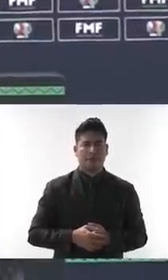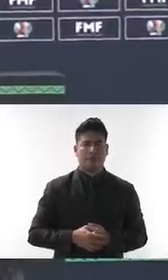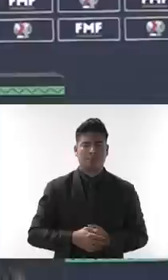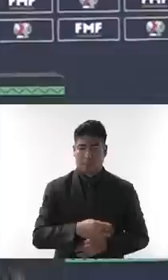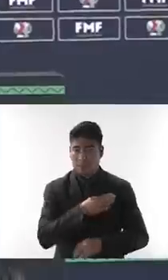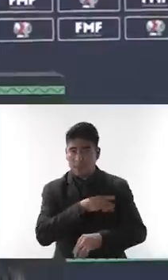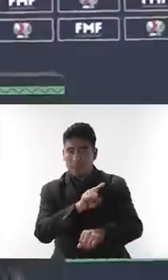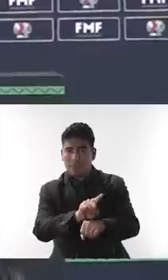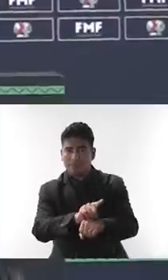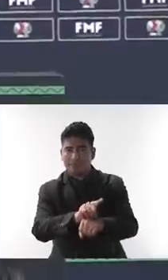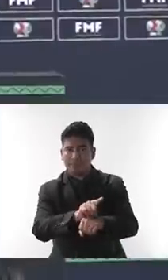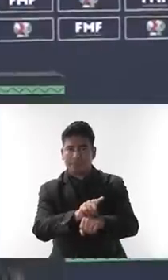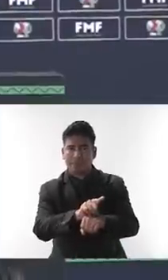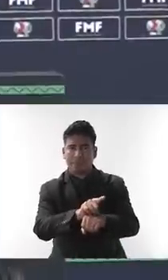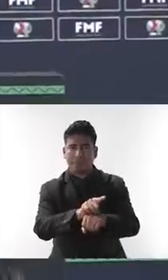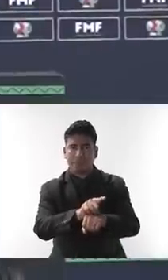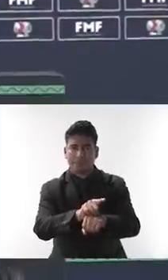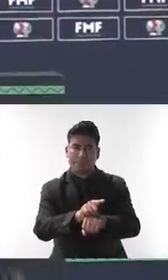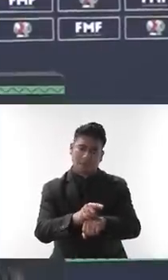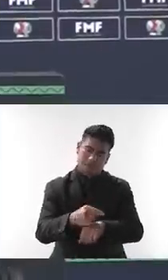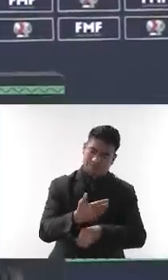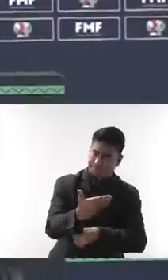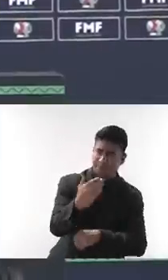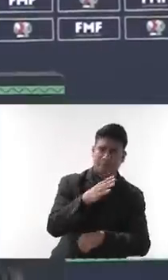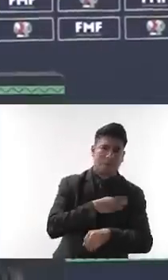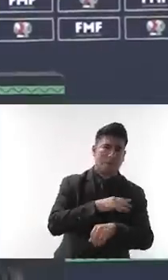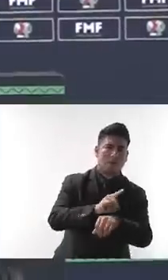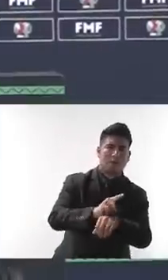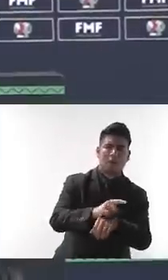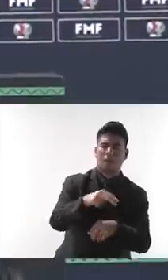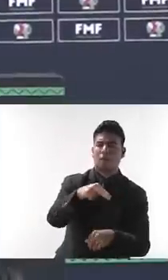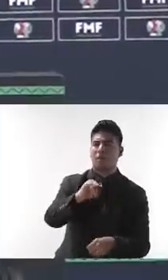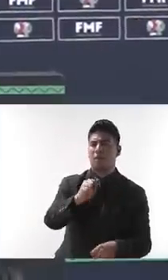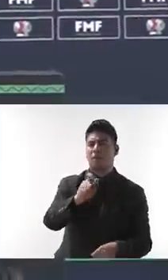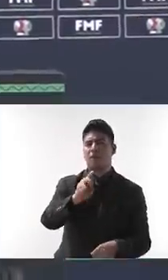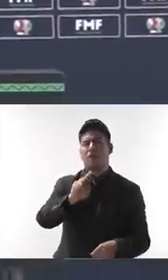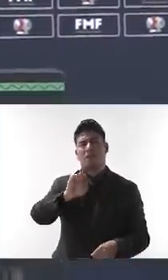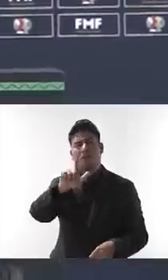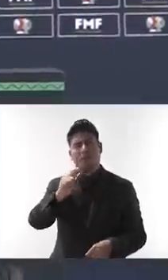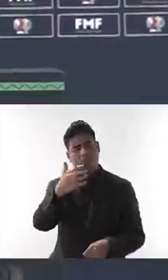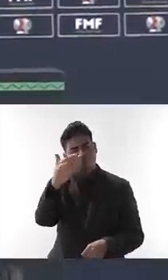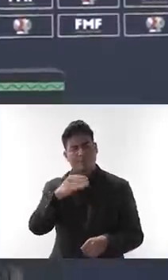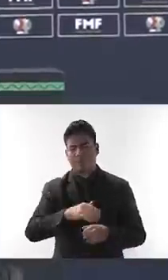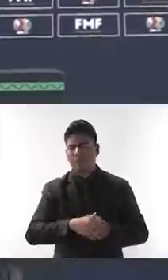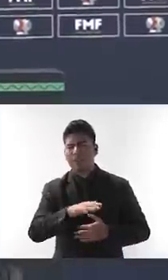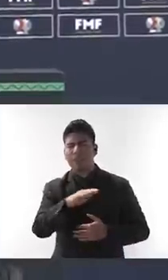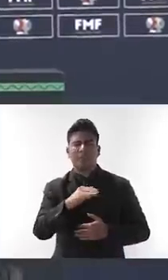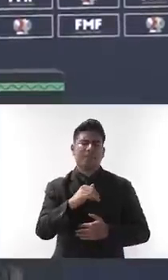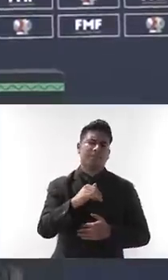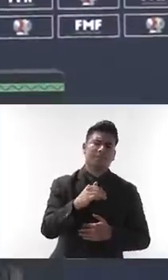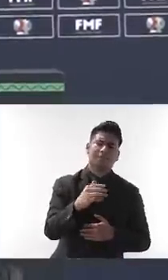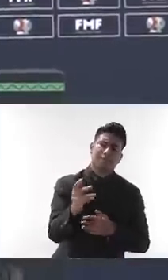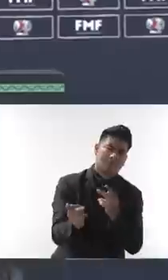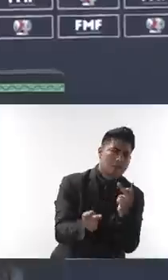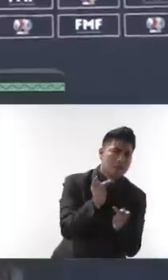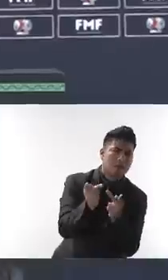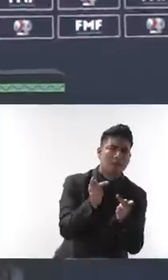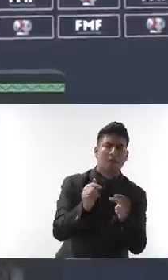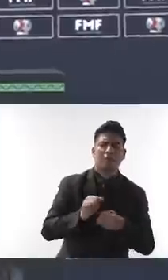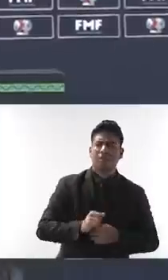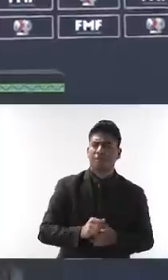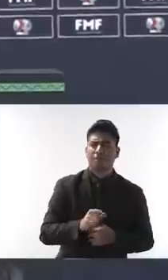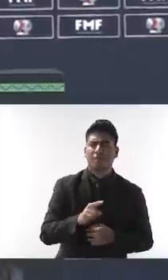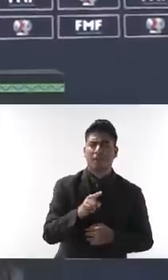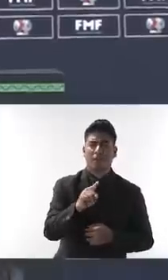Buenos días, ingeniero John de Luisa. Buenos días, Miquel. Un par de preguntas. Primero, ingeniero, respecto a la Copa